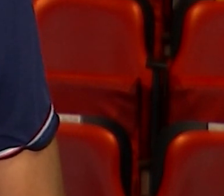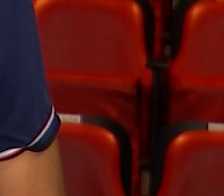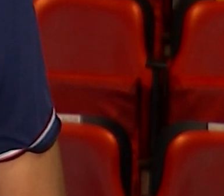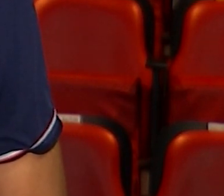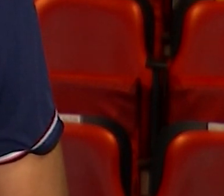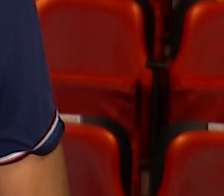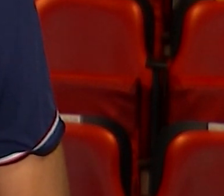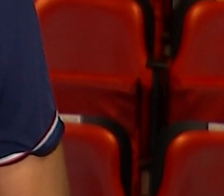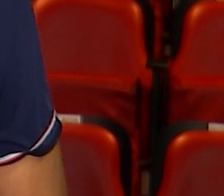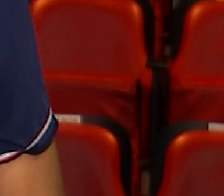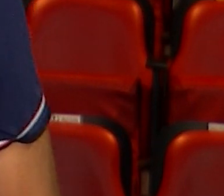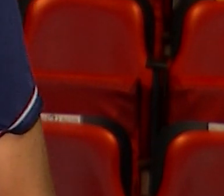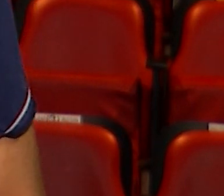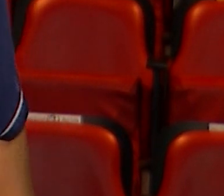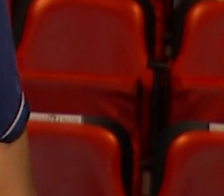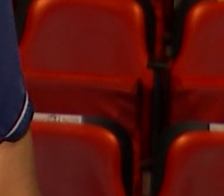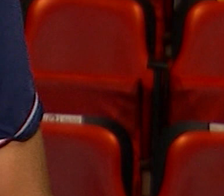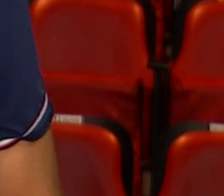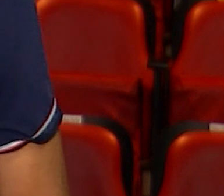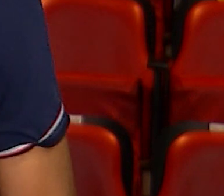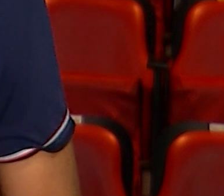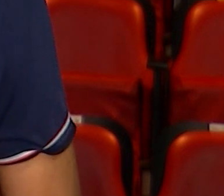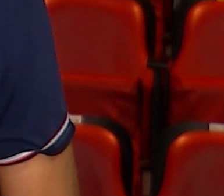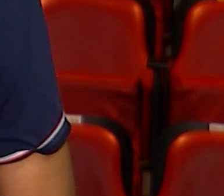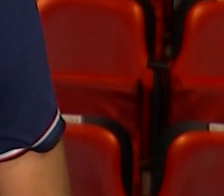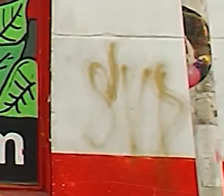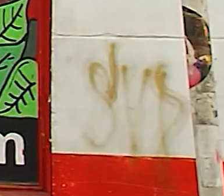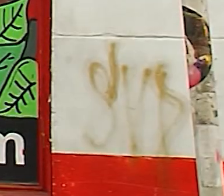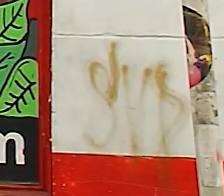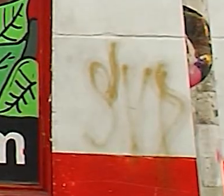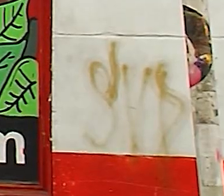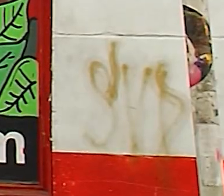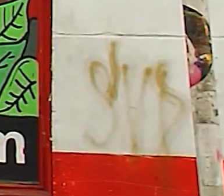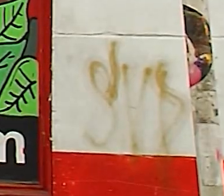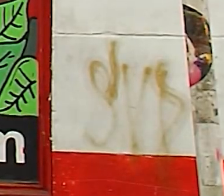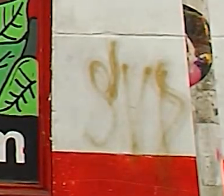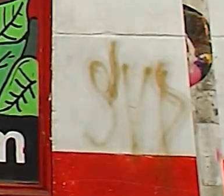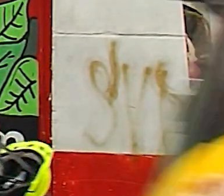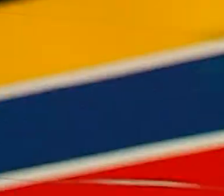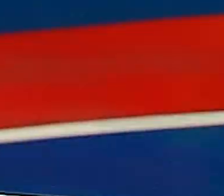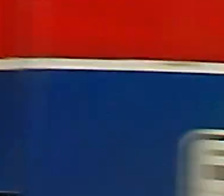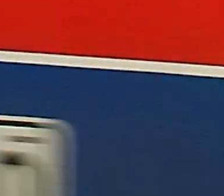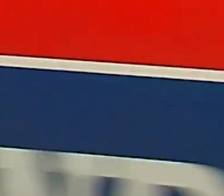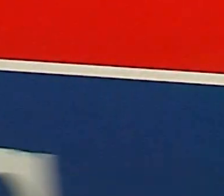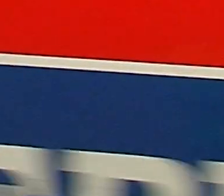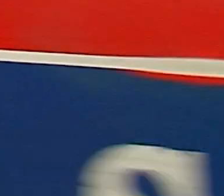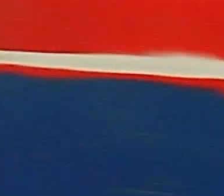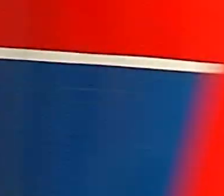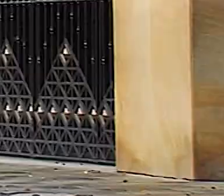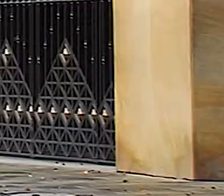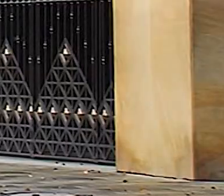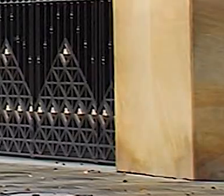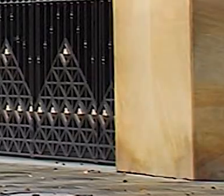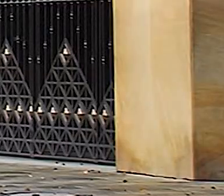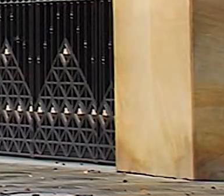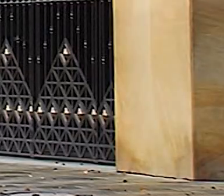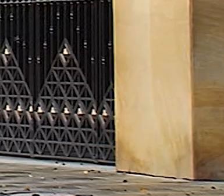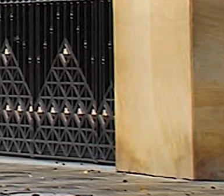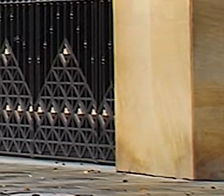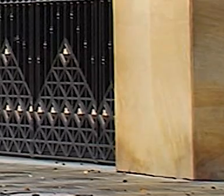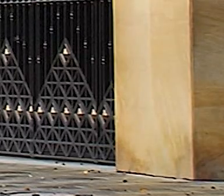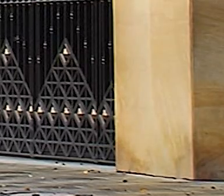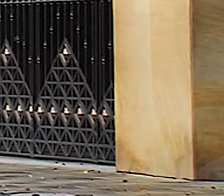embodegar nuestra escenografía y utilería y para presentarnos. Hay quienes hacen un llamado al gremio, a los gobernantes y a